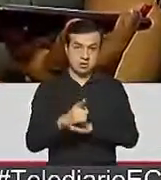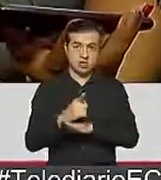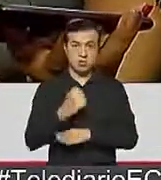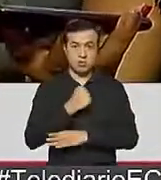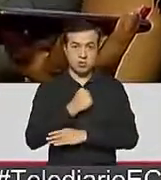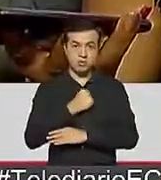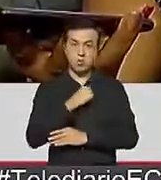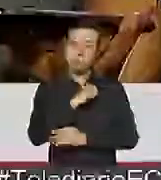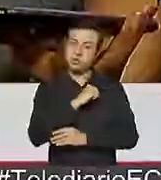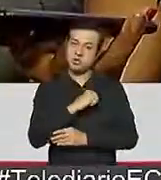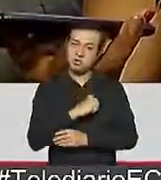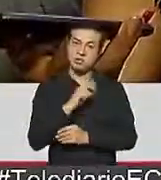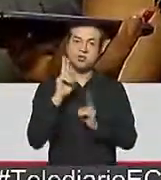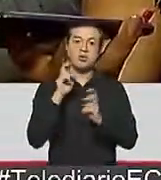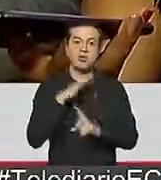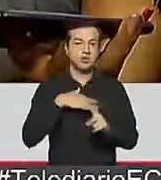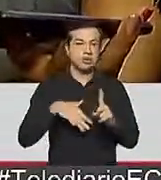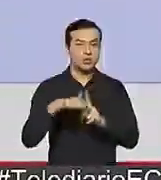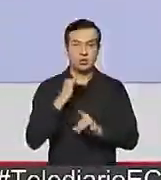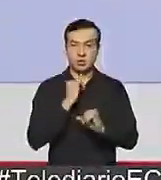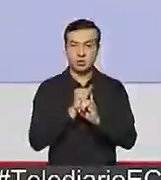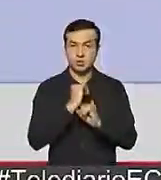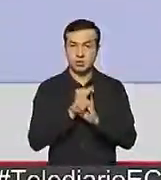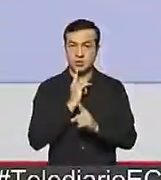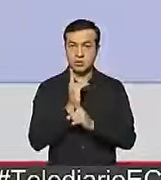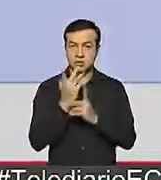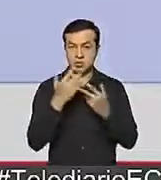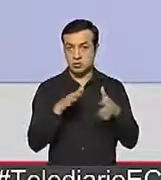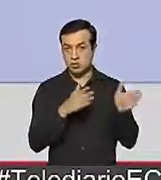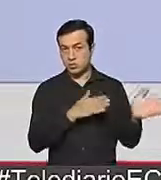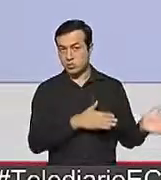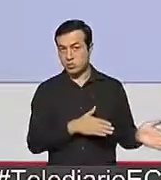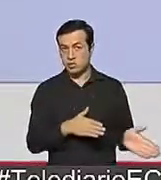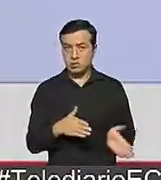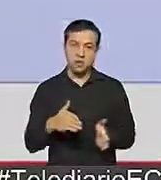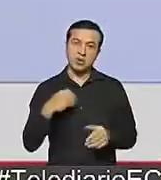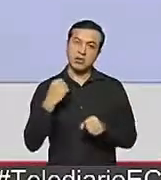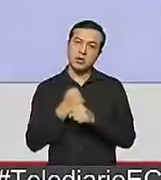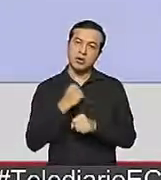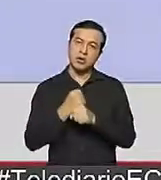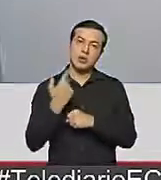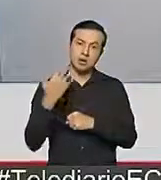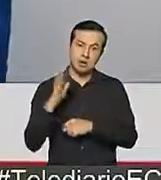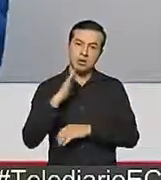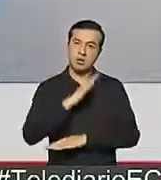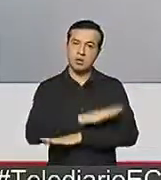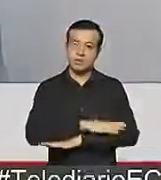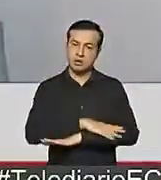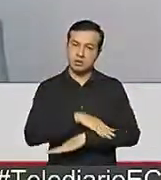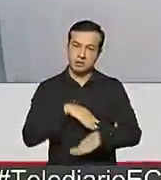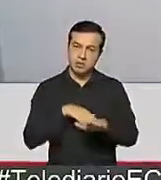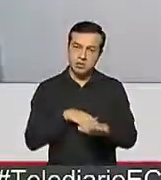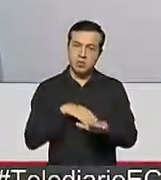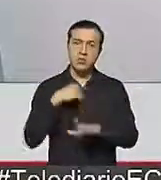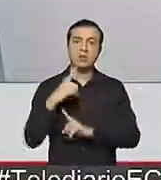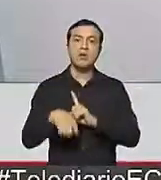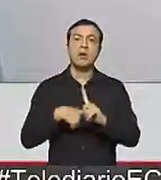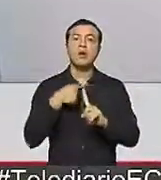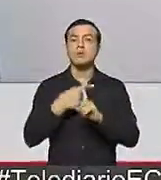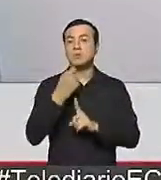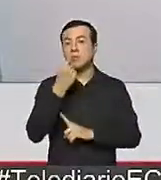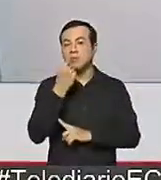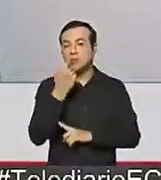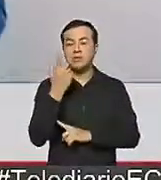nuestra actitud respecto de la situación de la institución. Por lo demás, acotó, se trabaja ya en una plataforma que garantice la provisión de fármacos de